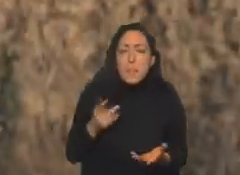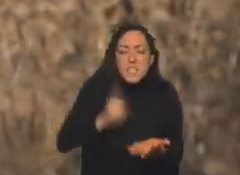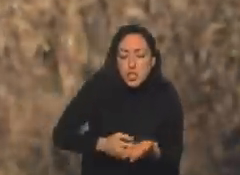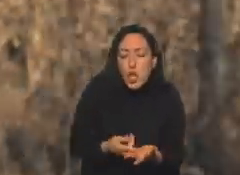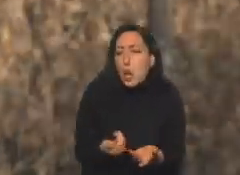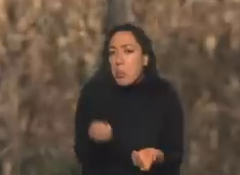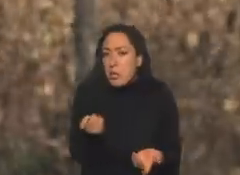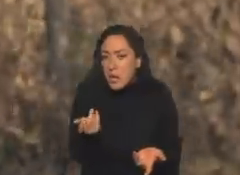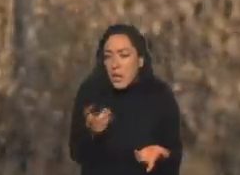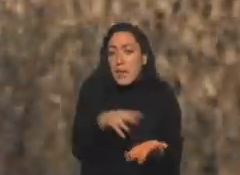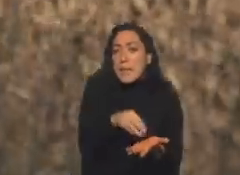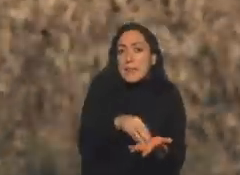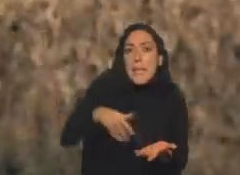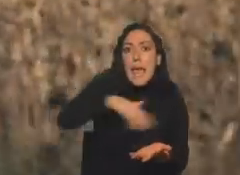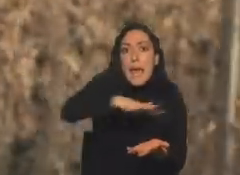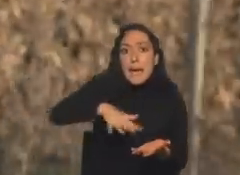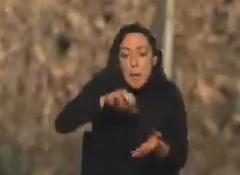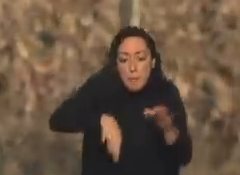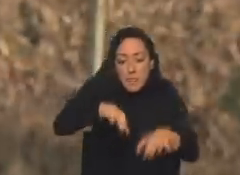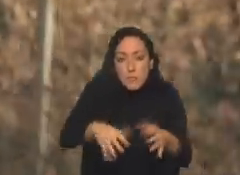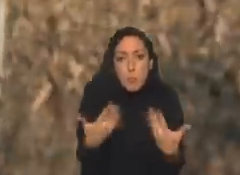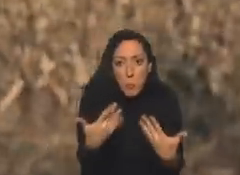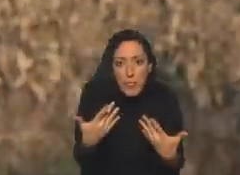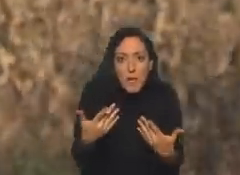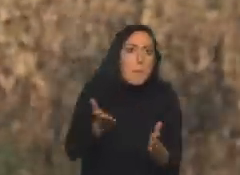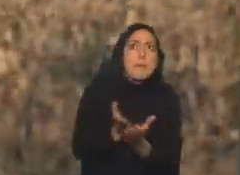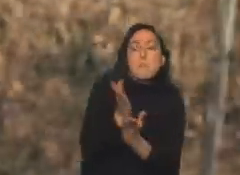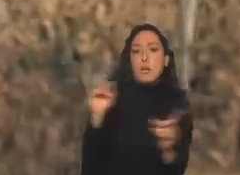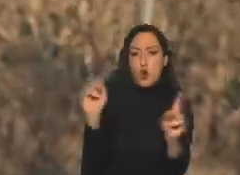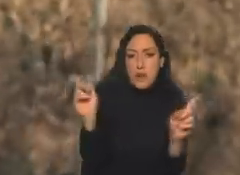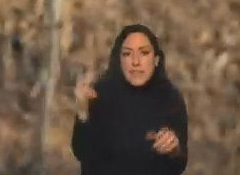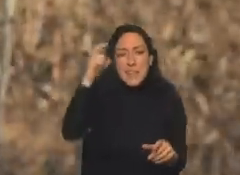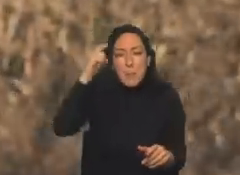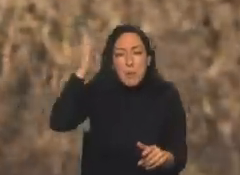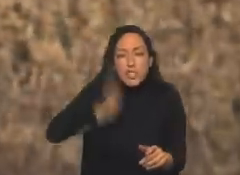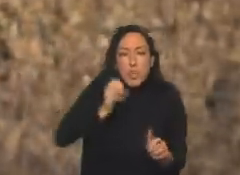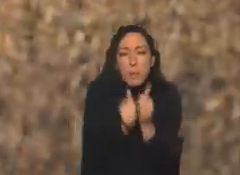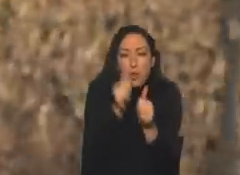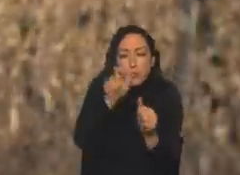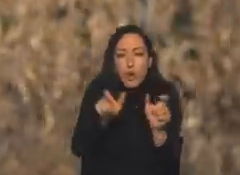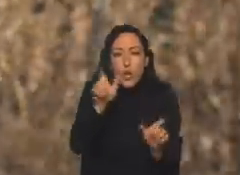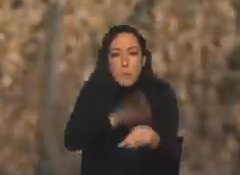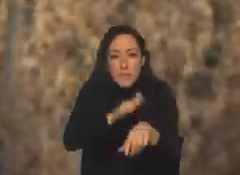tierra productiva no es infinita. El 10% de los grandes productores concentran el